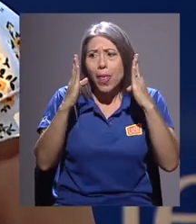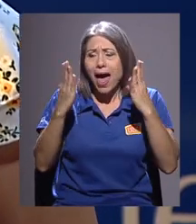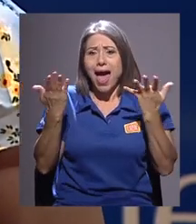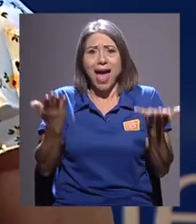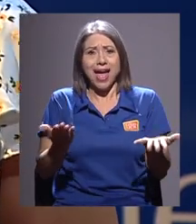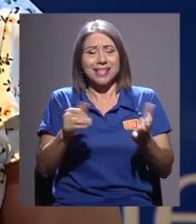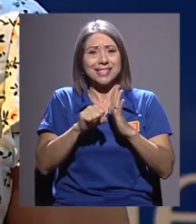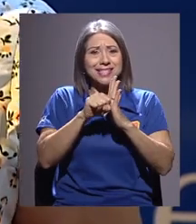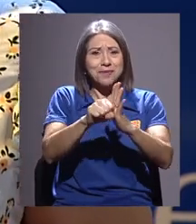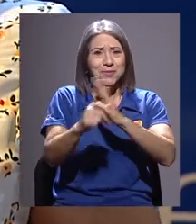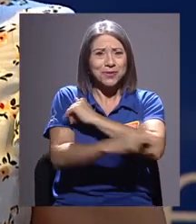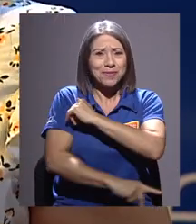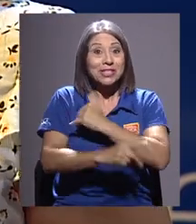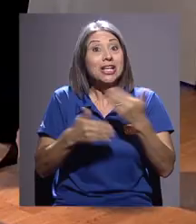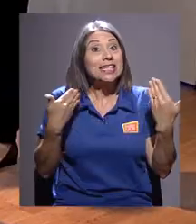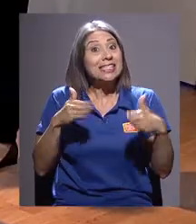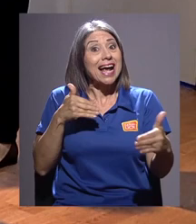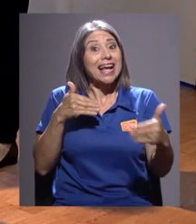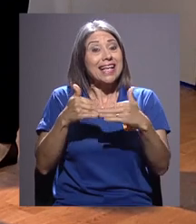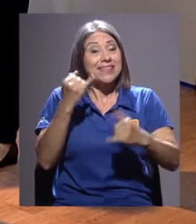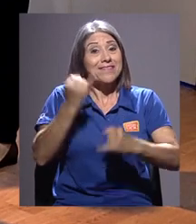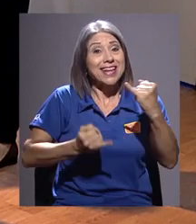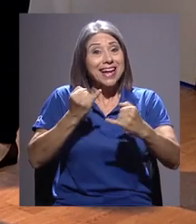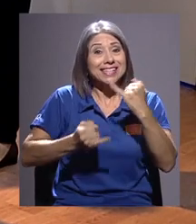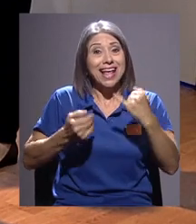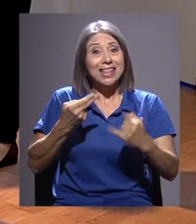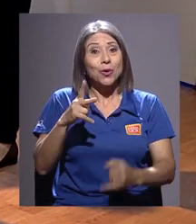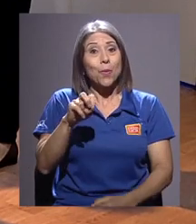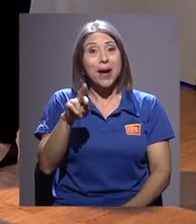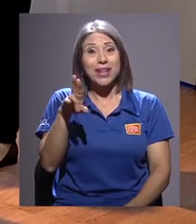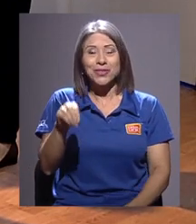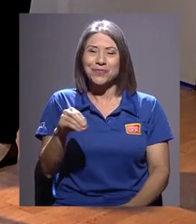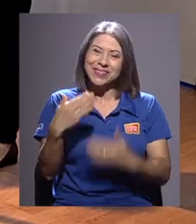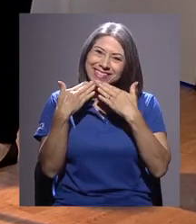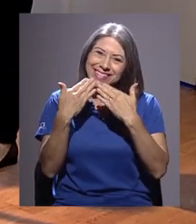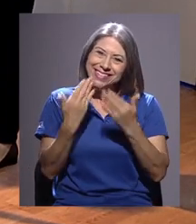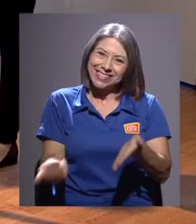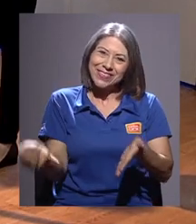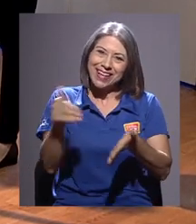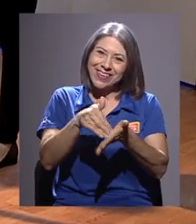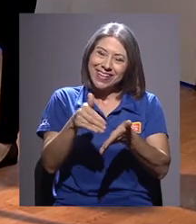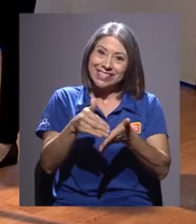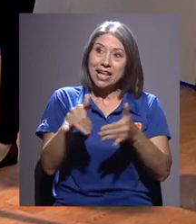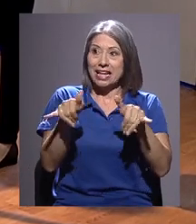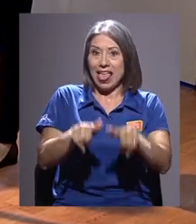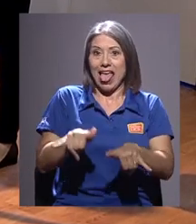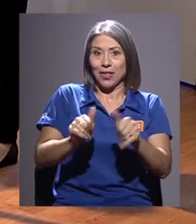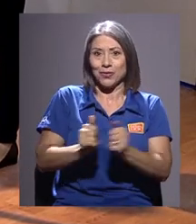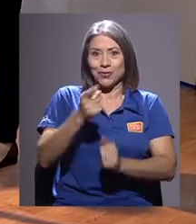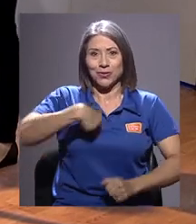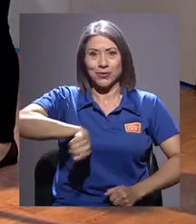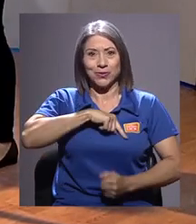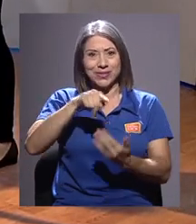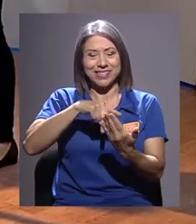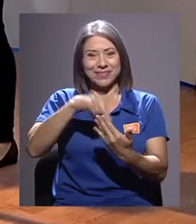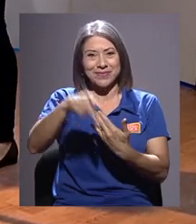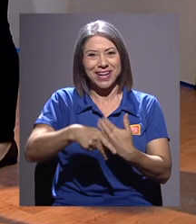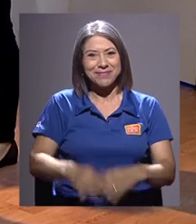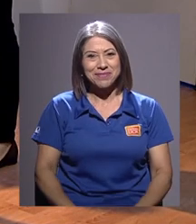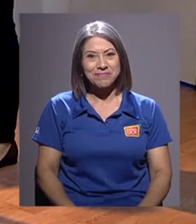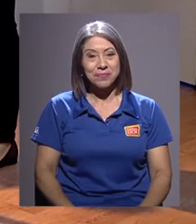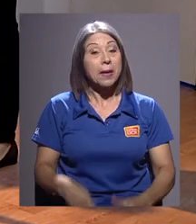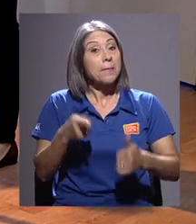patrios y bien ya casi estamos finalizando humberto muchísimas gracias nuevamente por haberse quedado con nosotros en este programa